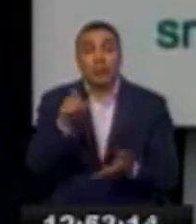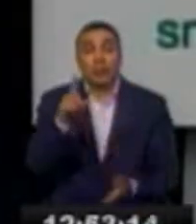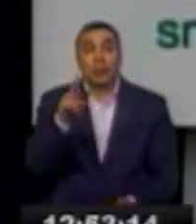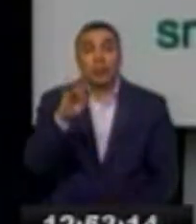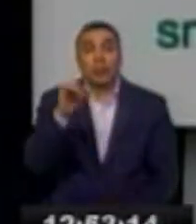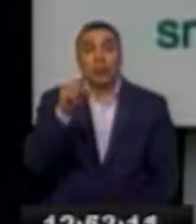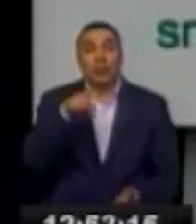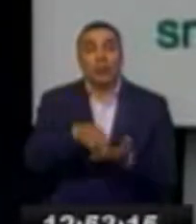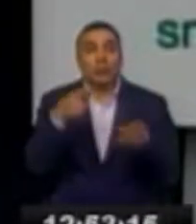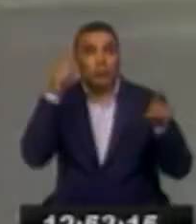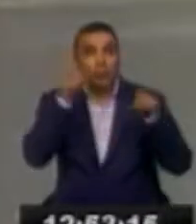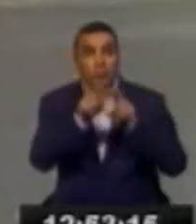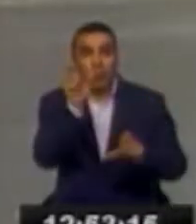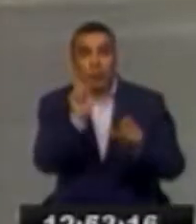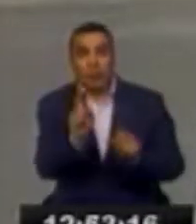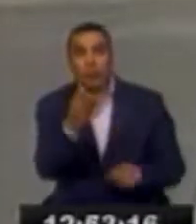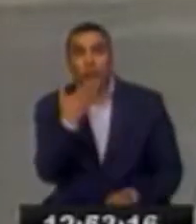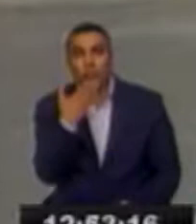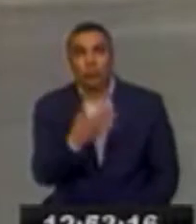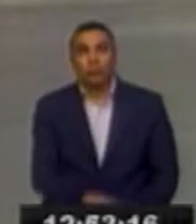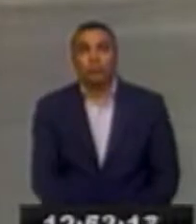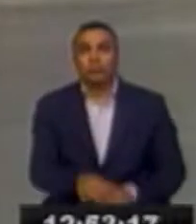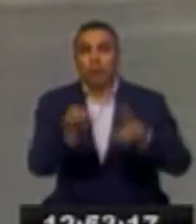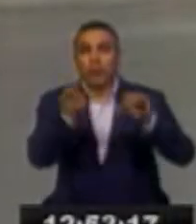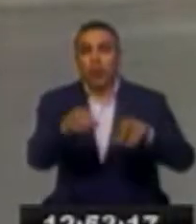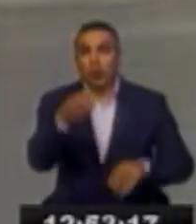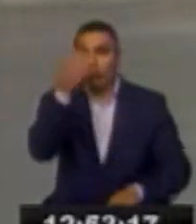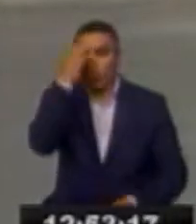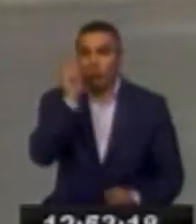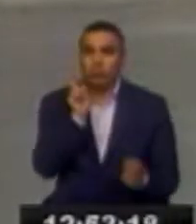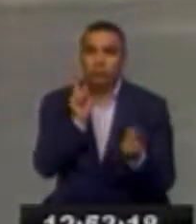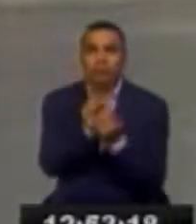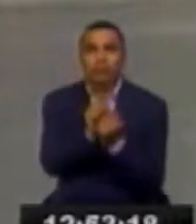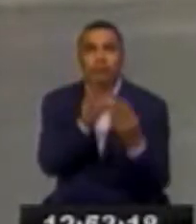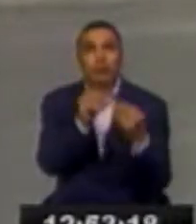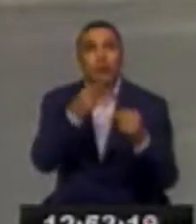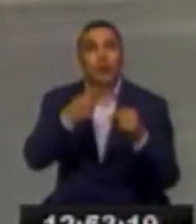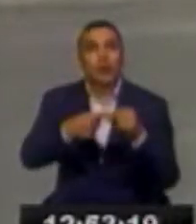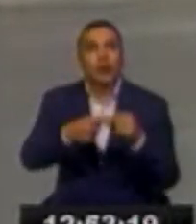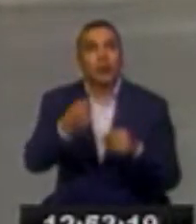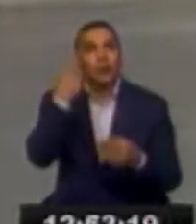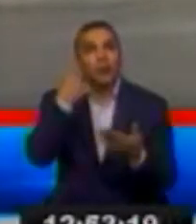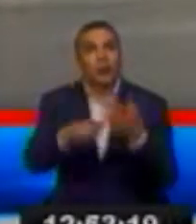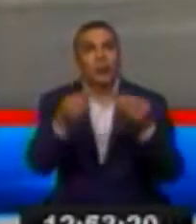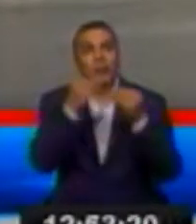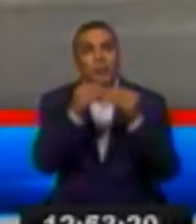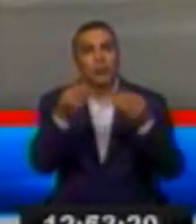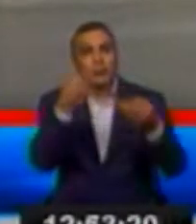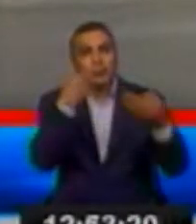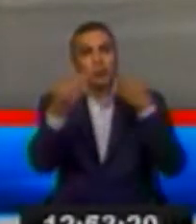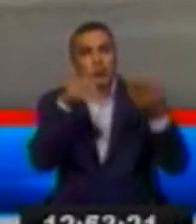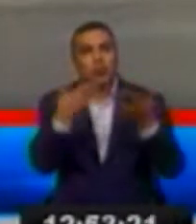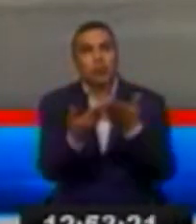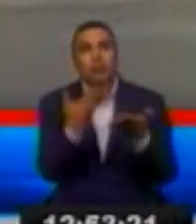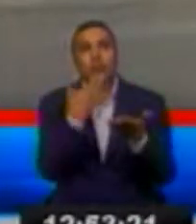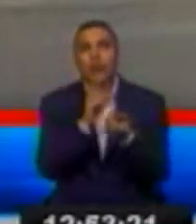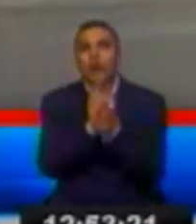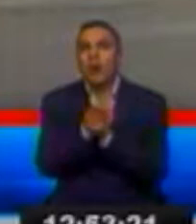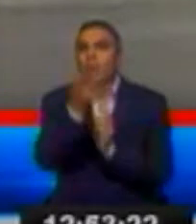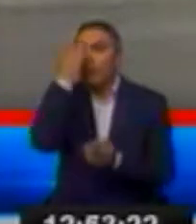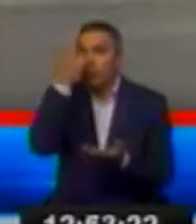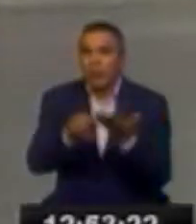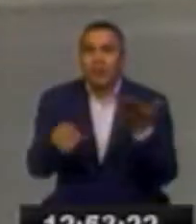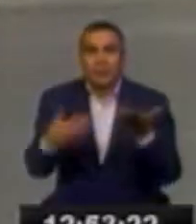en acuerdo con becarios. Acudimos a la Secretaría de Educación Superior en Quito para obtener un pronunciamiento sobre los cambios que se habrían hecho